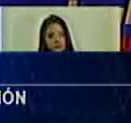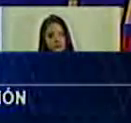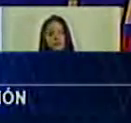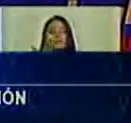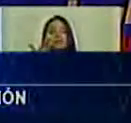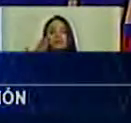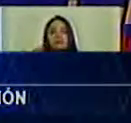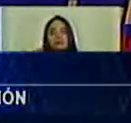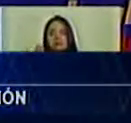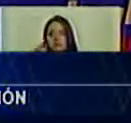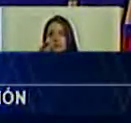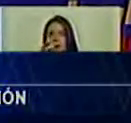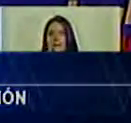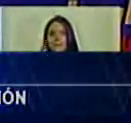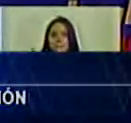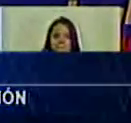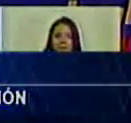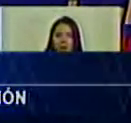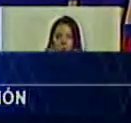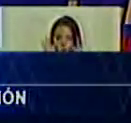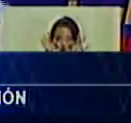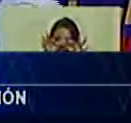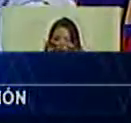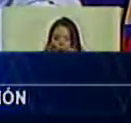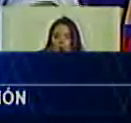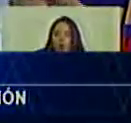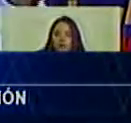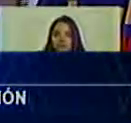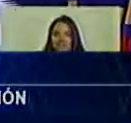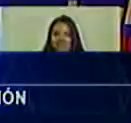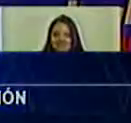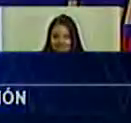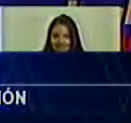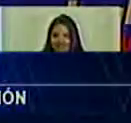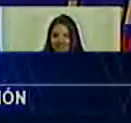véanse su propia cara.